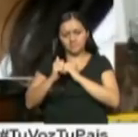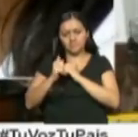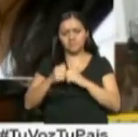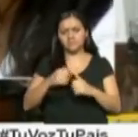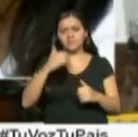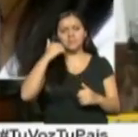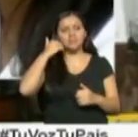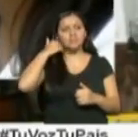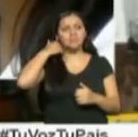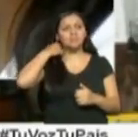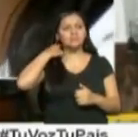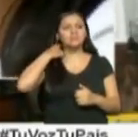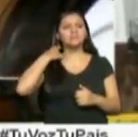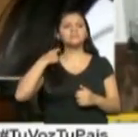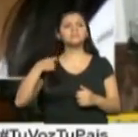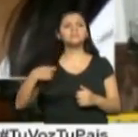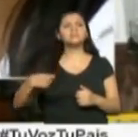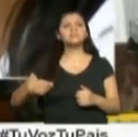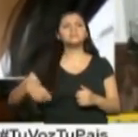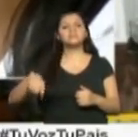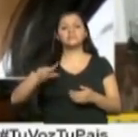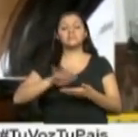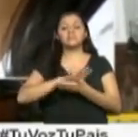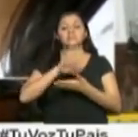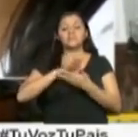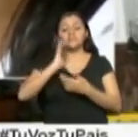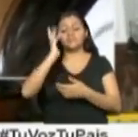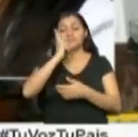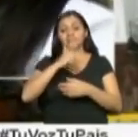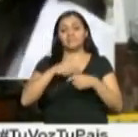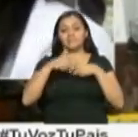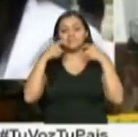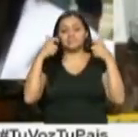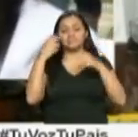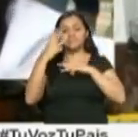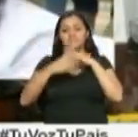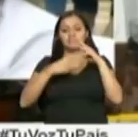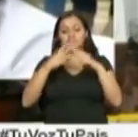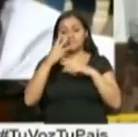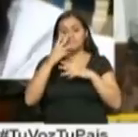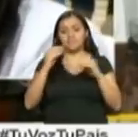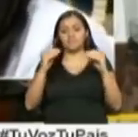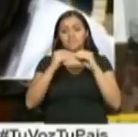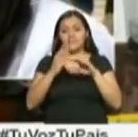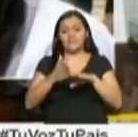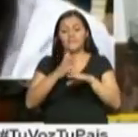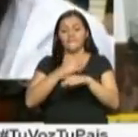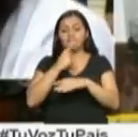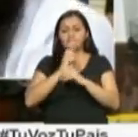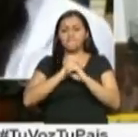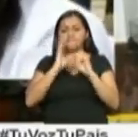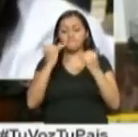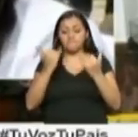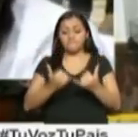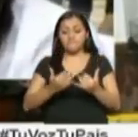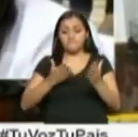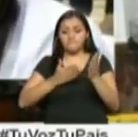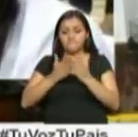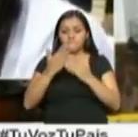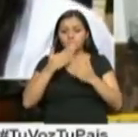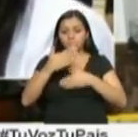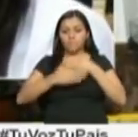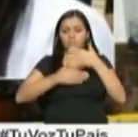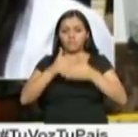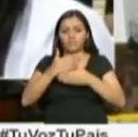evento histórico. Tu escuelita, extraordinaria Escuela del Milenio, que como bien ha dicho, es un camino, un